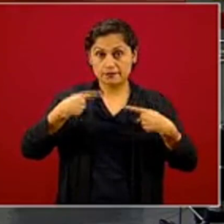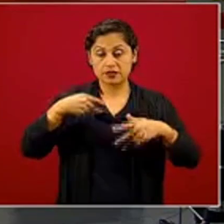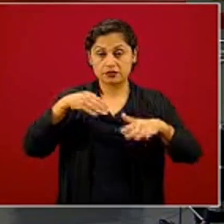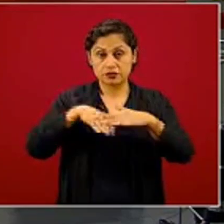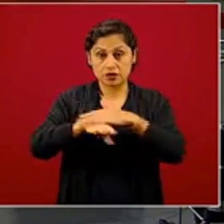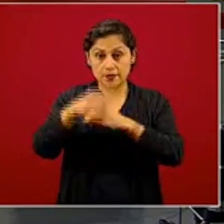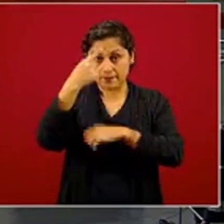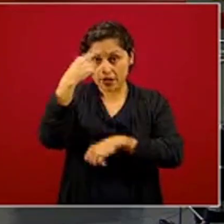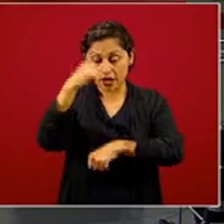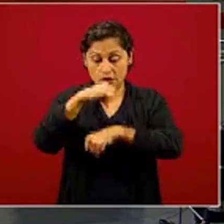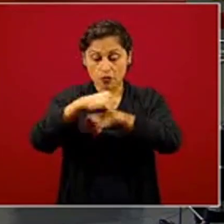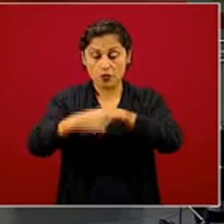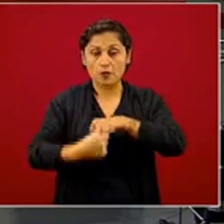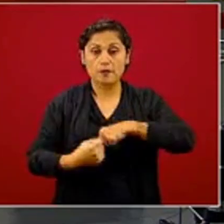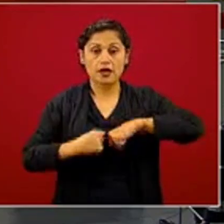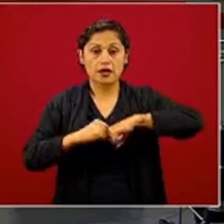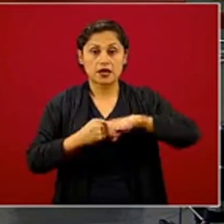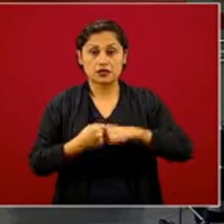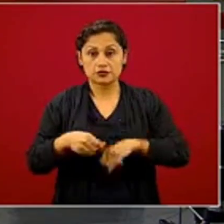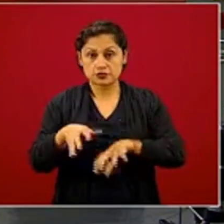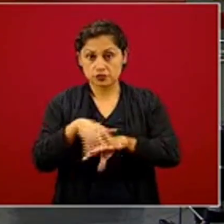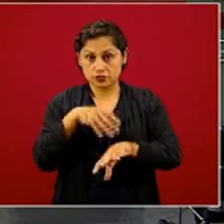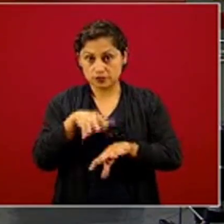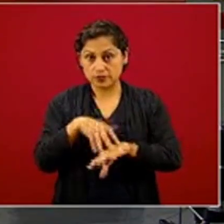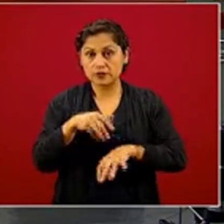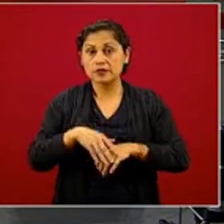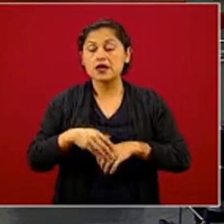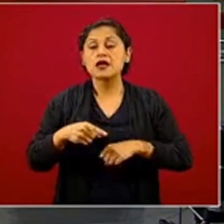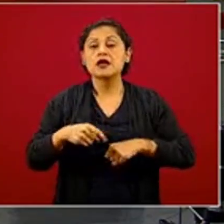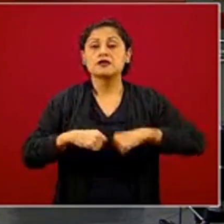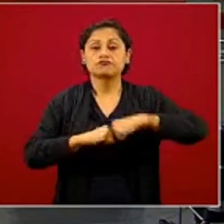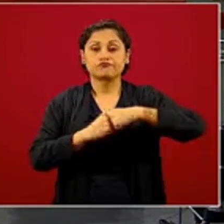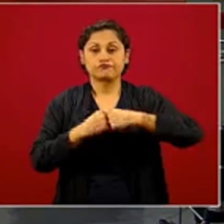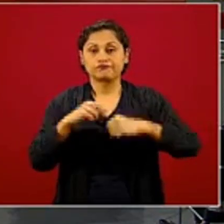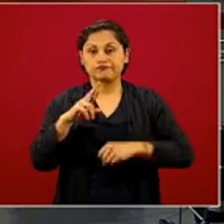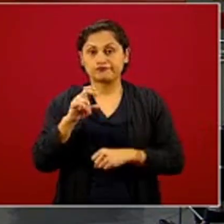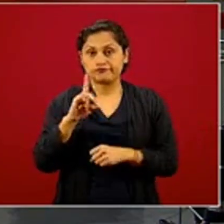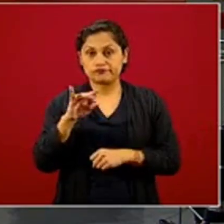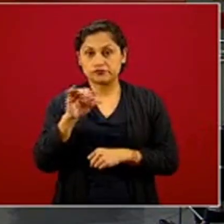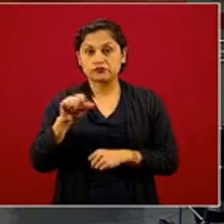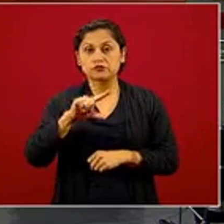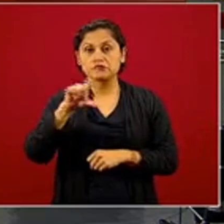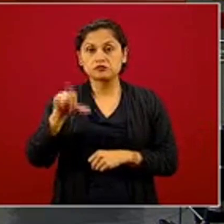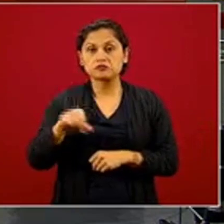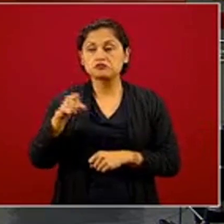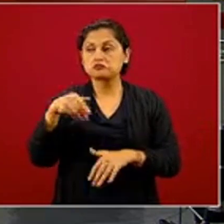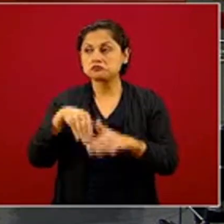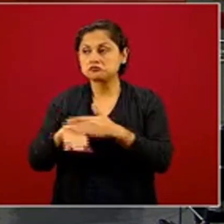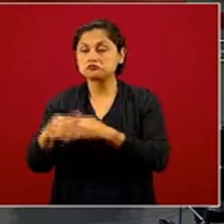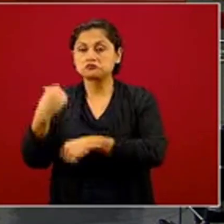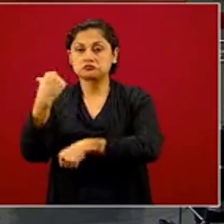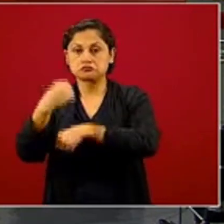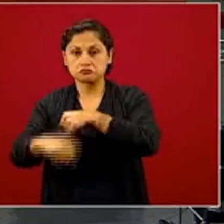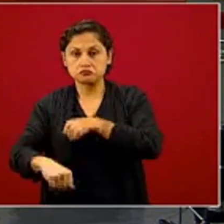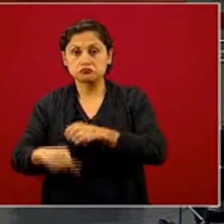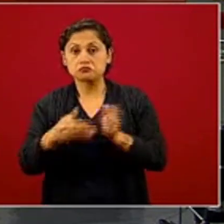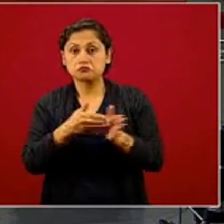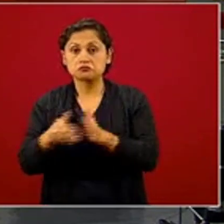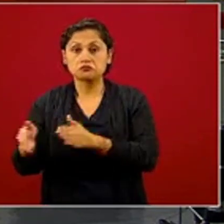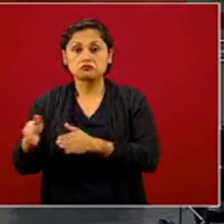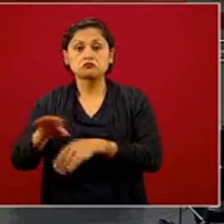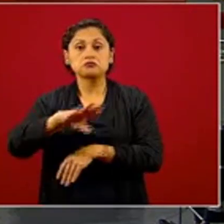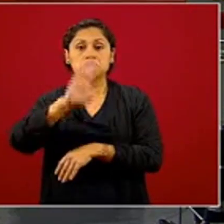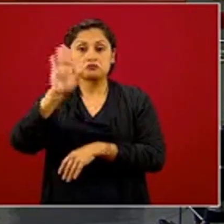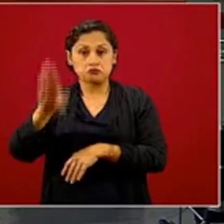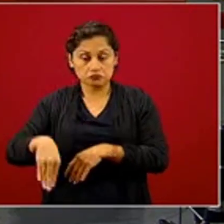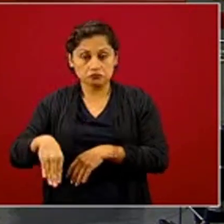rodillas, ¿qué pasó adentro? No sabemos, a la media hora falleció y la funeraria fue